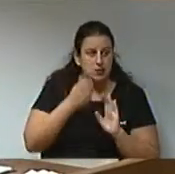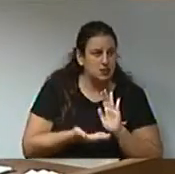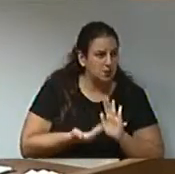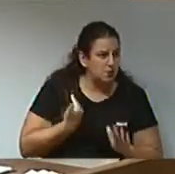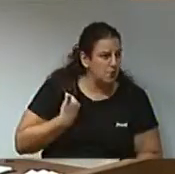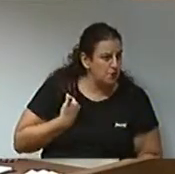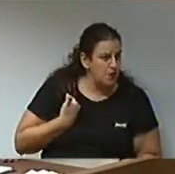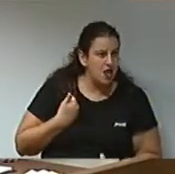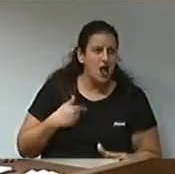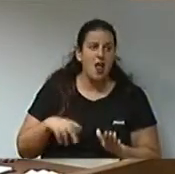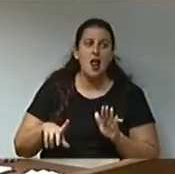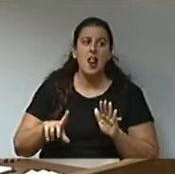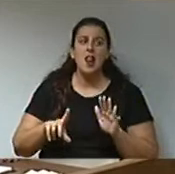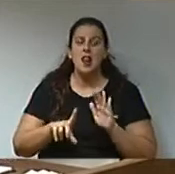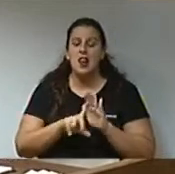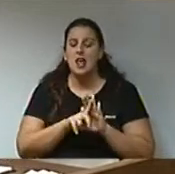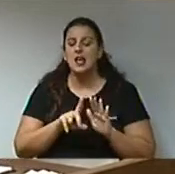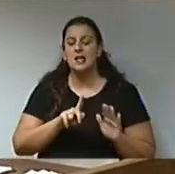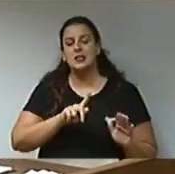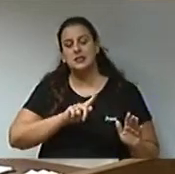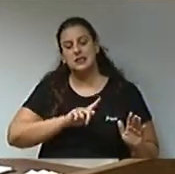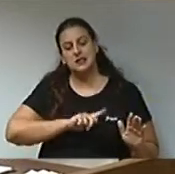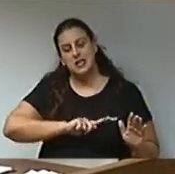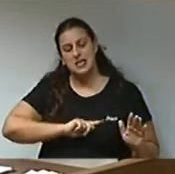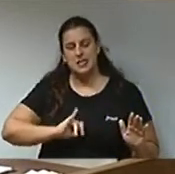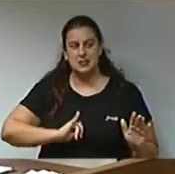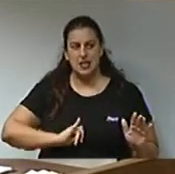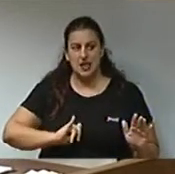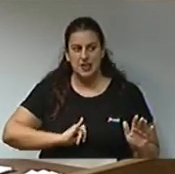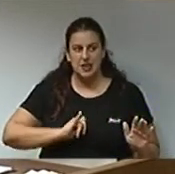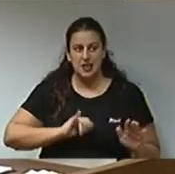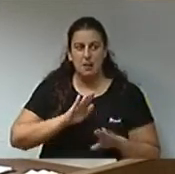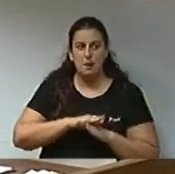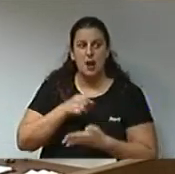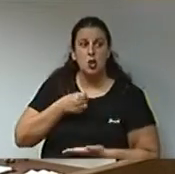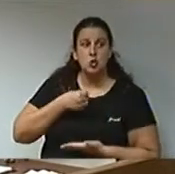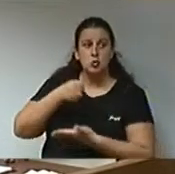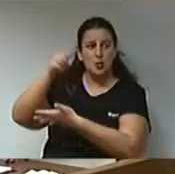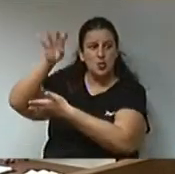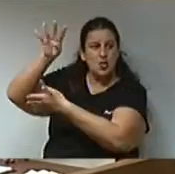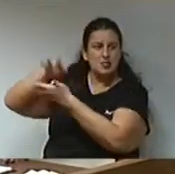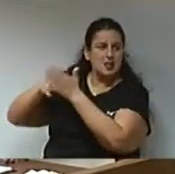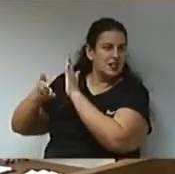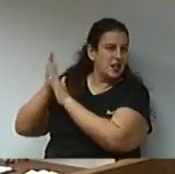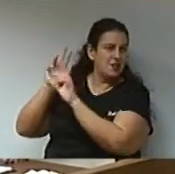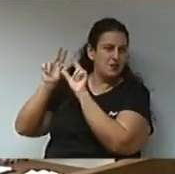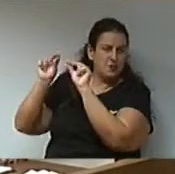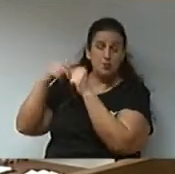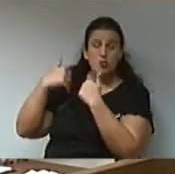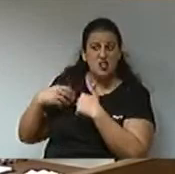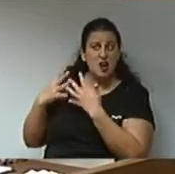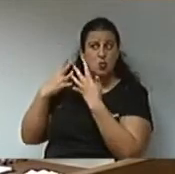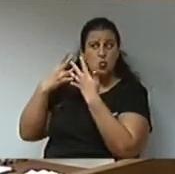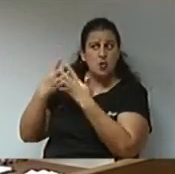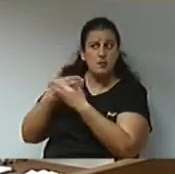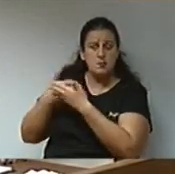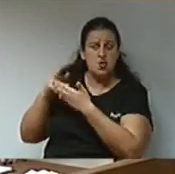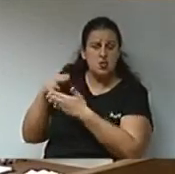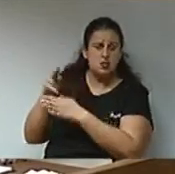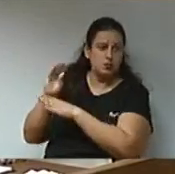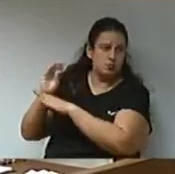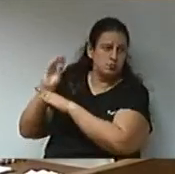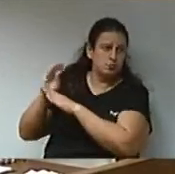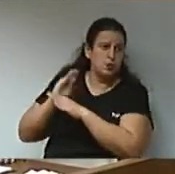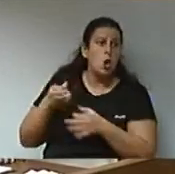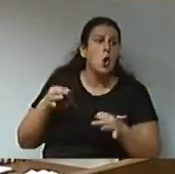ustedes sigan regando de ayudas a las entidades catalanistas. 9 millones de euros llevan, no está mal. Y justicia hídrica para esta